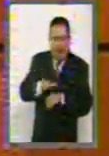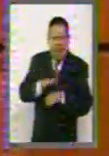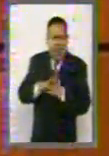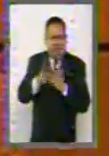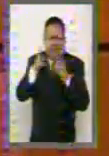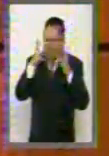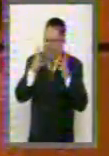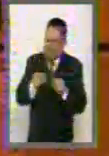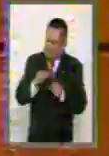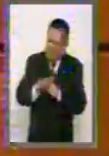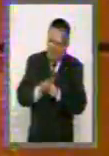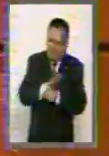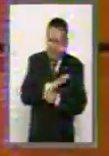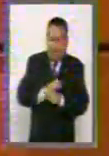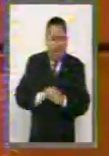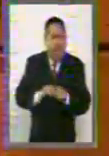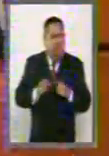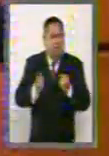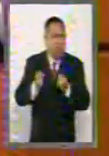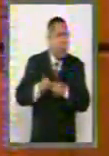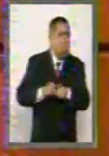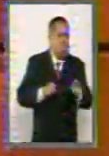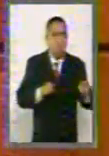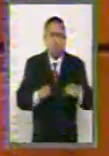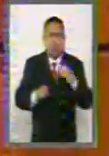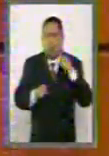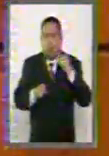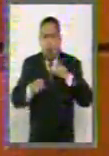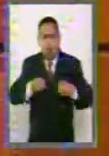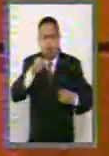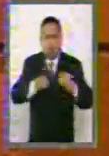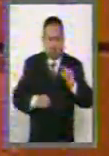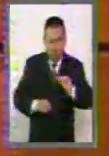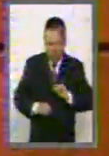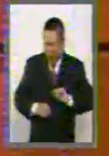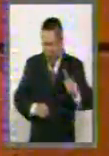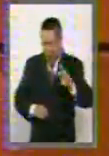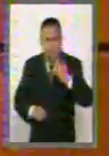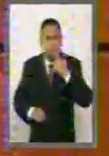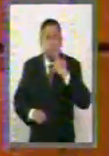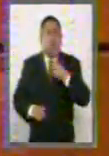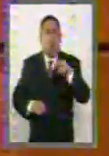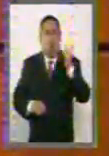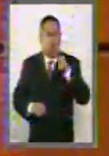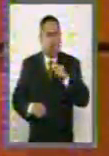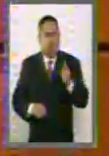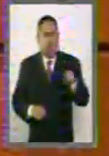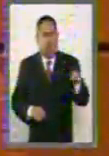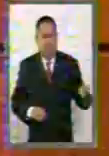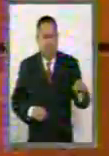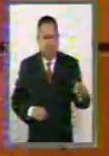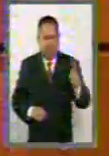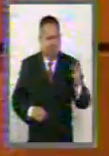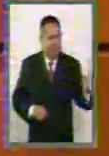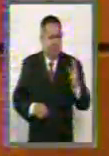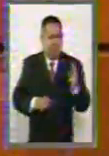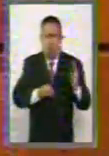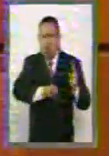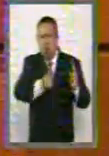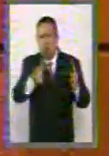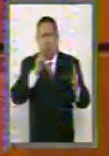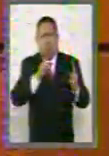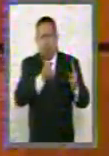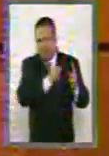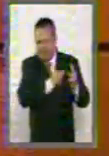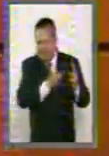inundado, lleno de mujeres talentosísimas que hubieran sido mejores candidatas que la terna que mandó el